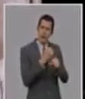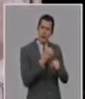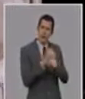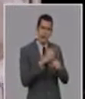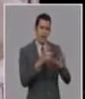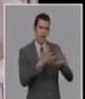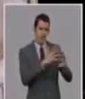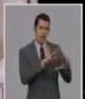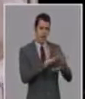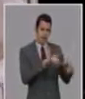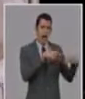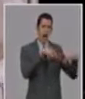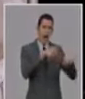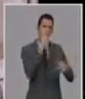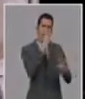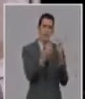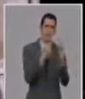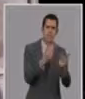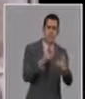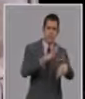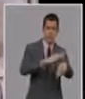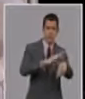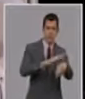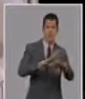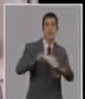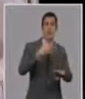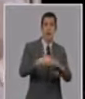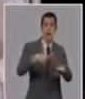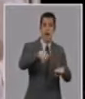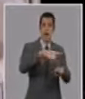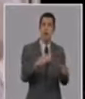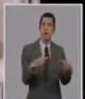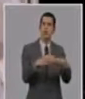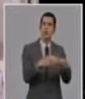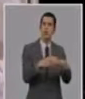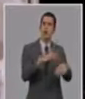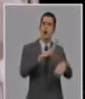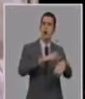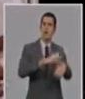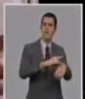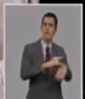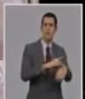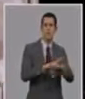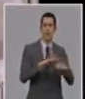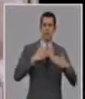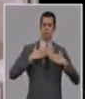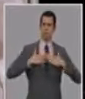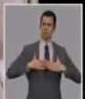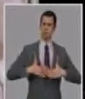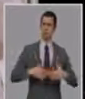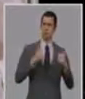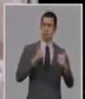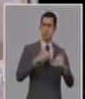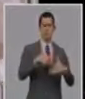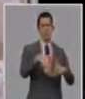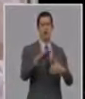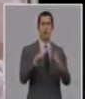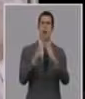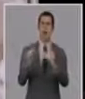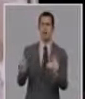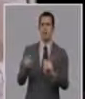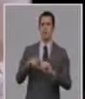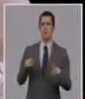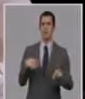apenas tienen 9 meses de recuperados. Eso es muy poco tiempo para sacar conclusiones, para hacer una descripción